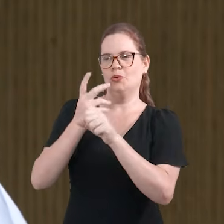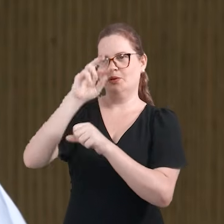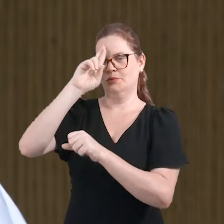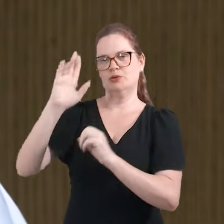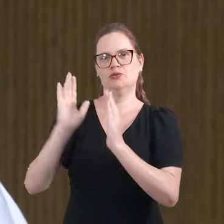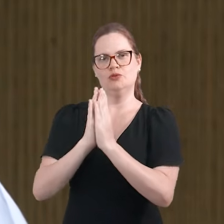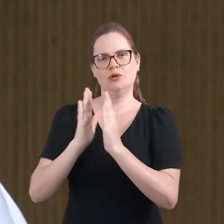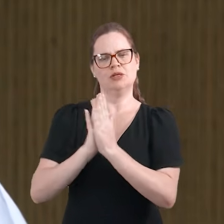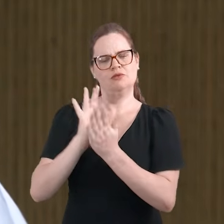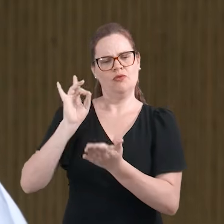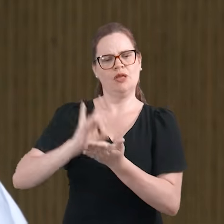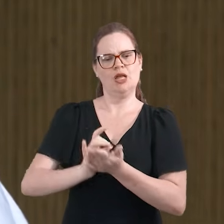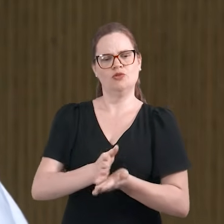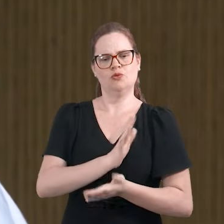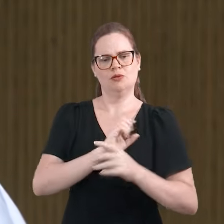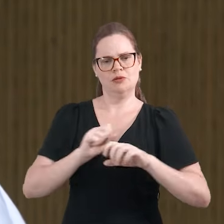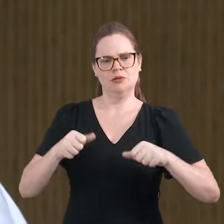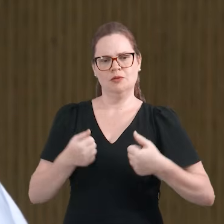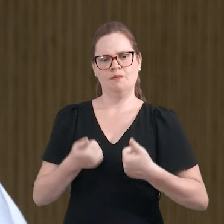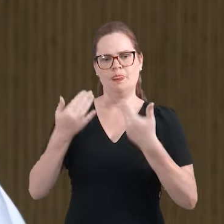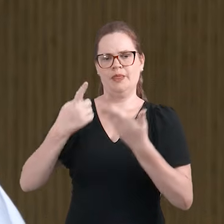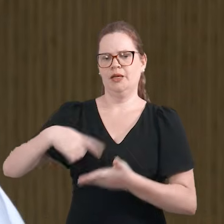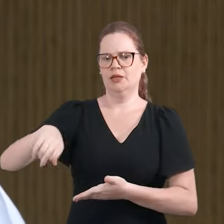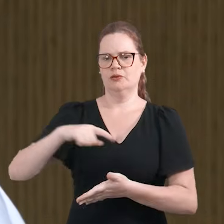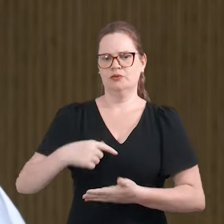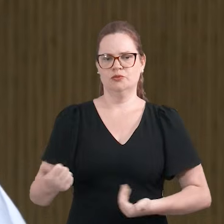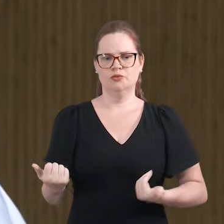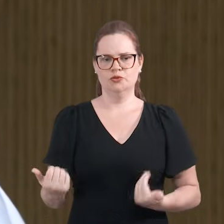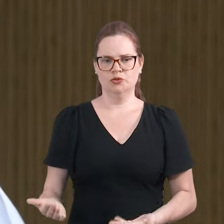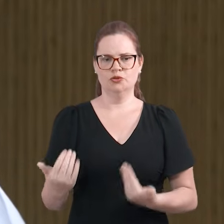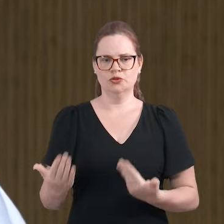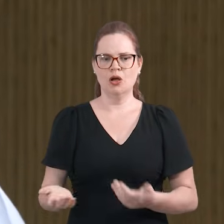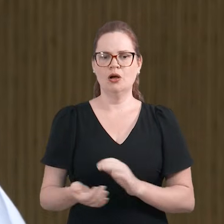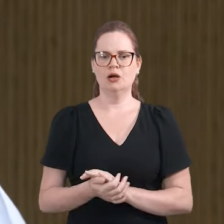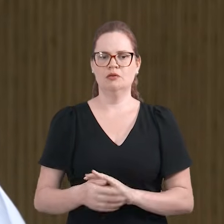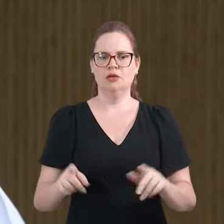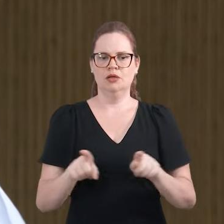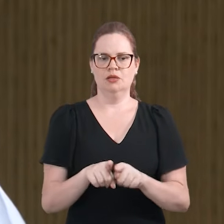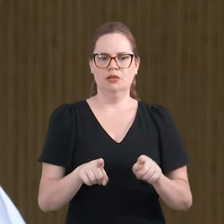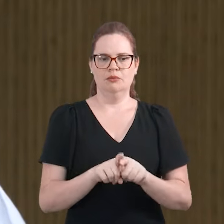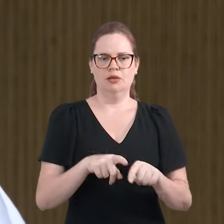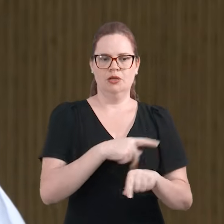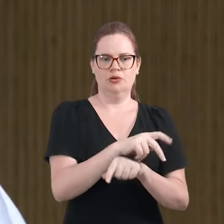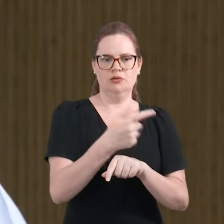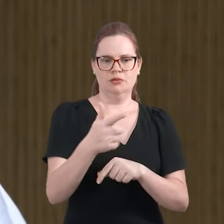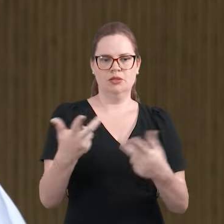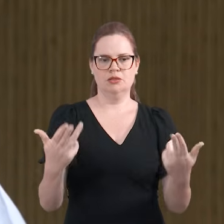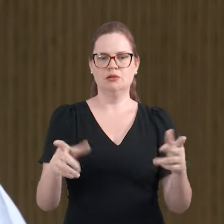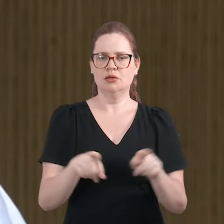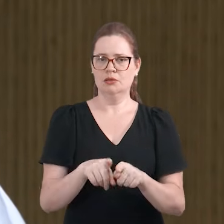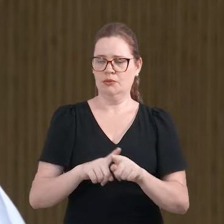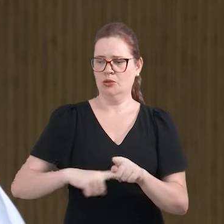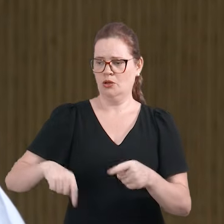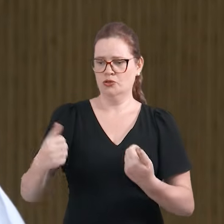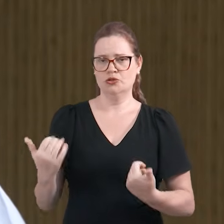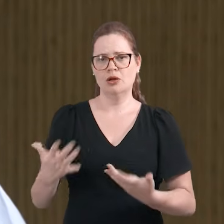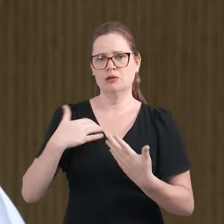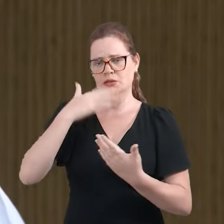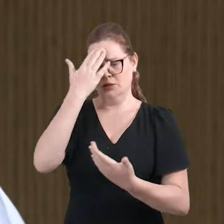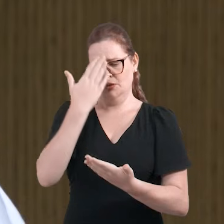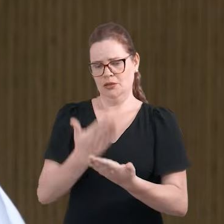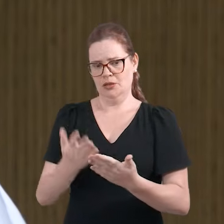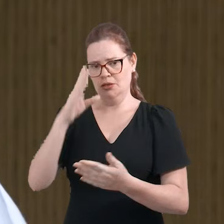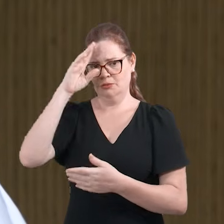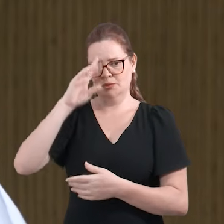en verdad. Y como jóvenes, no solamente en otros países, sino que también en República Dominicana, hay jóvenes que creemos